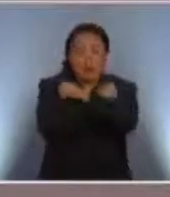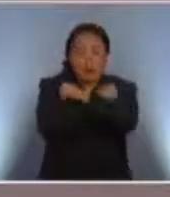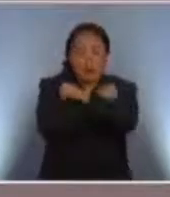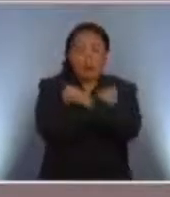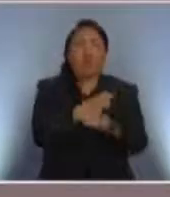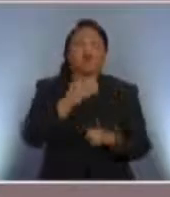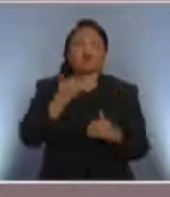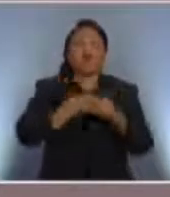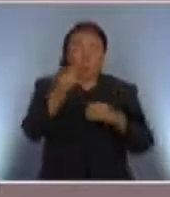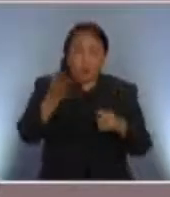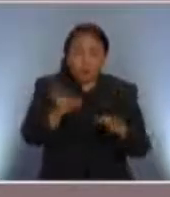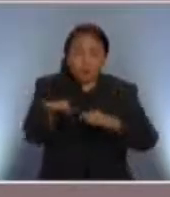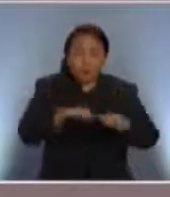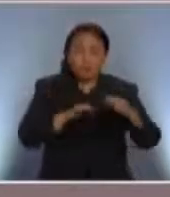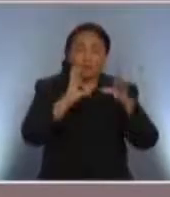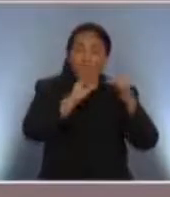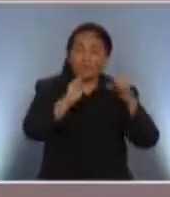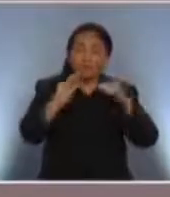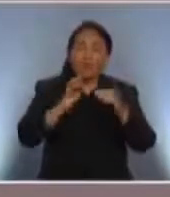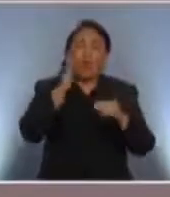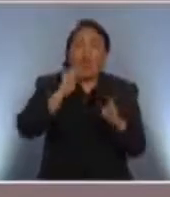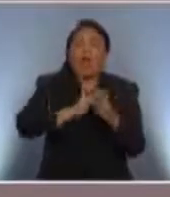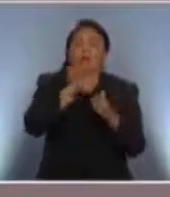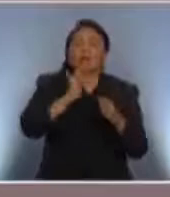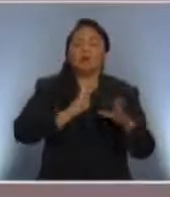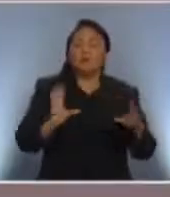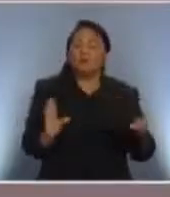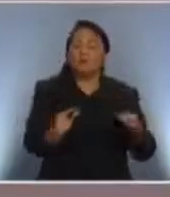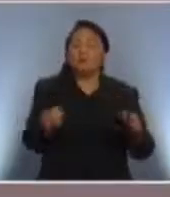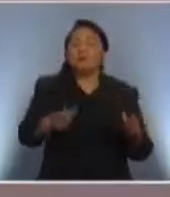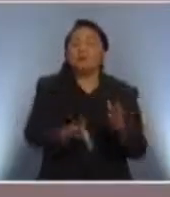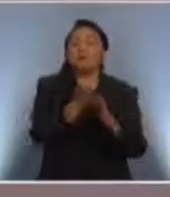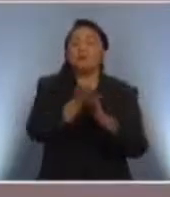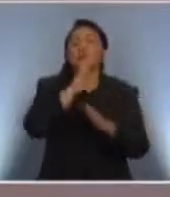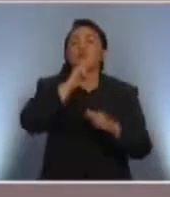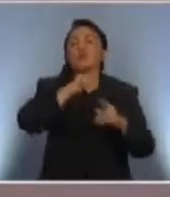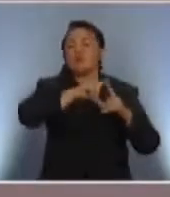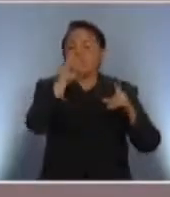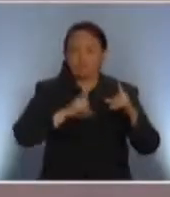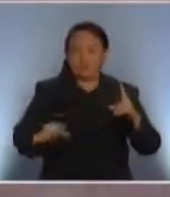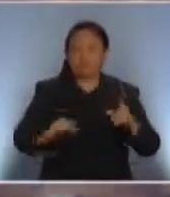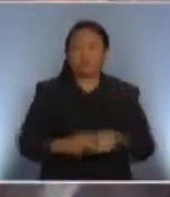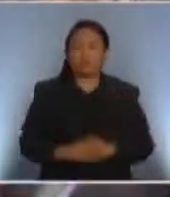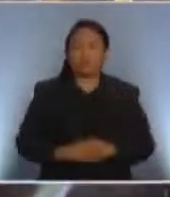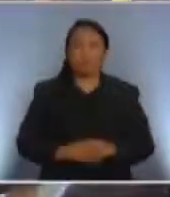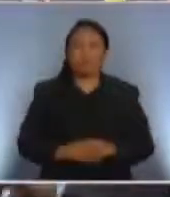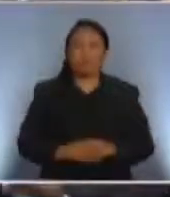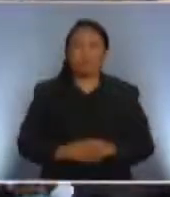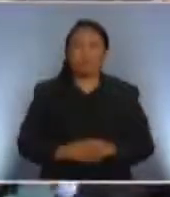hacerlo contribuyen a la construcción de una mejor nación.